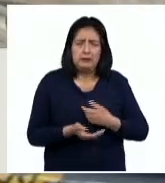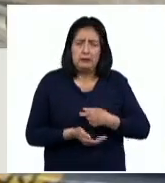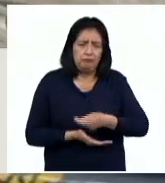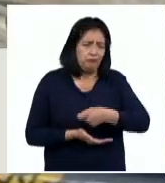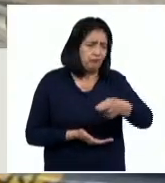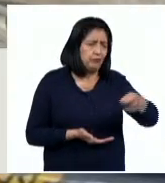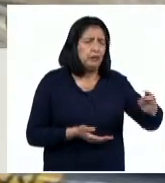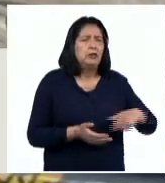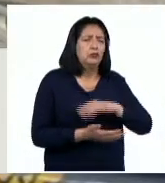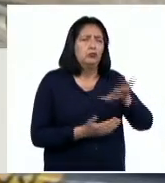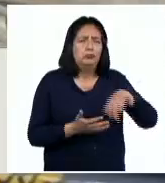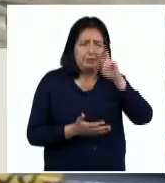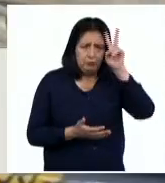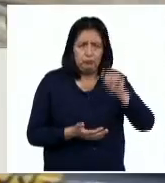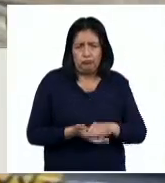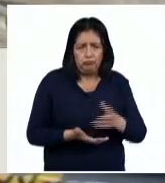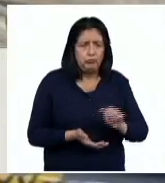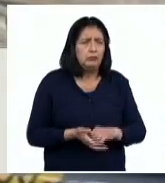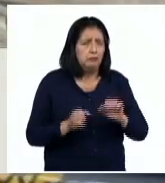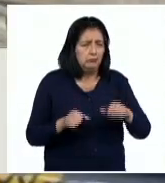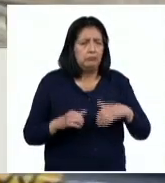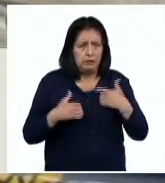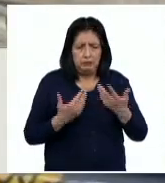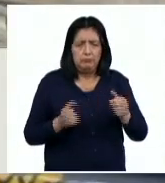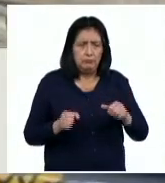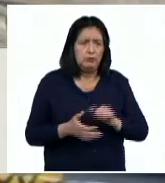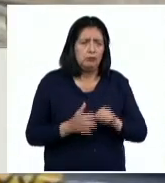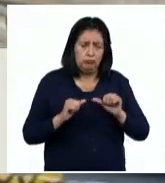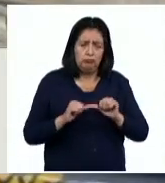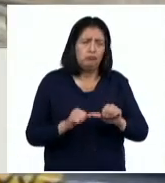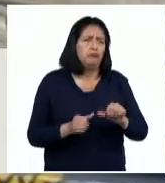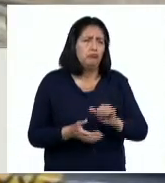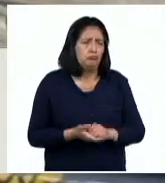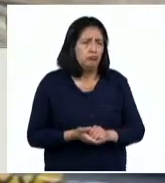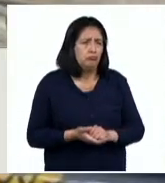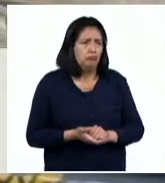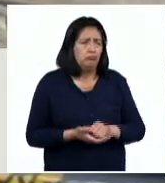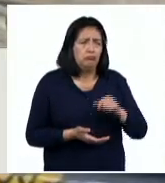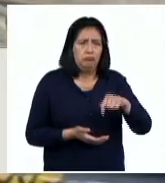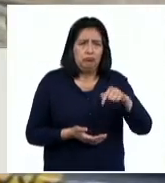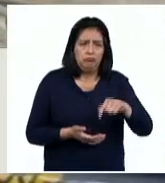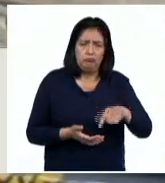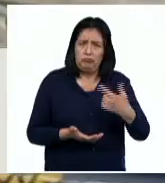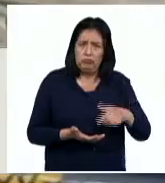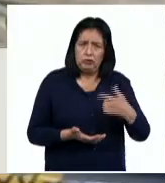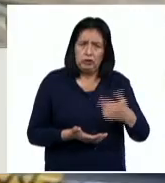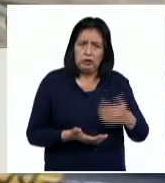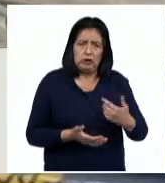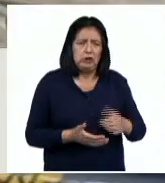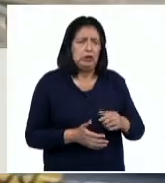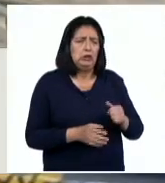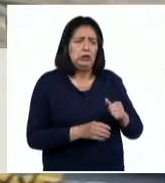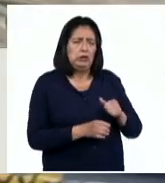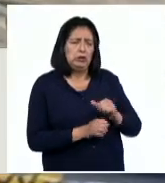distribuidos a lo largo y ancho del país para poder continuar con este combate sin